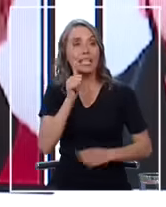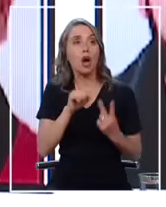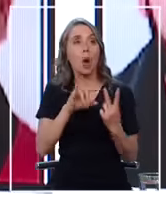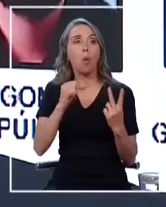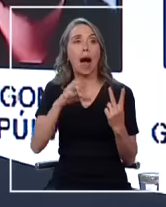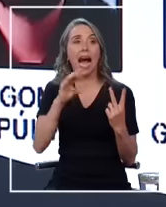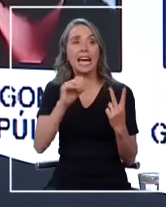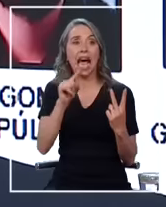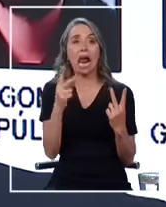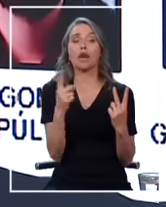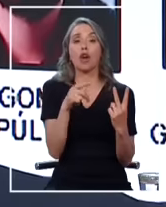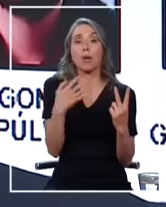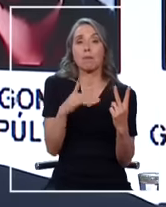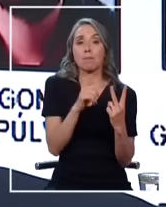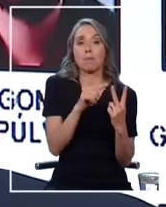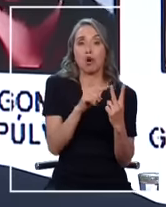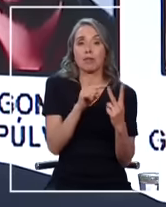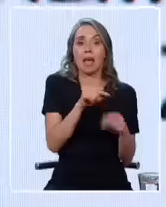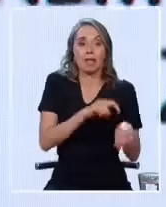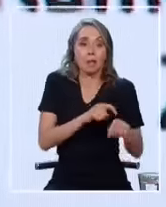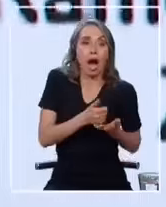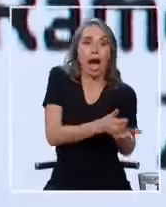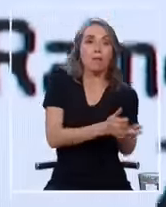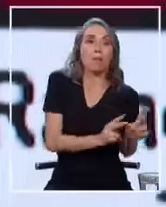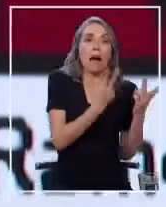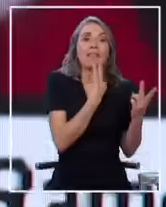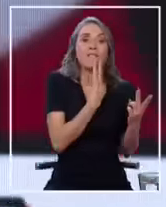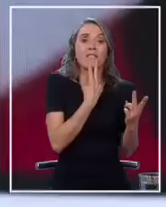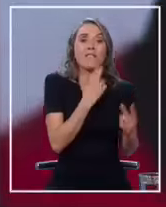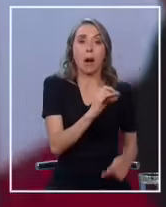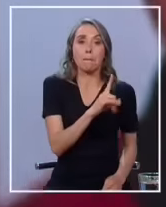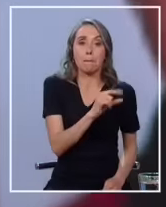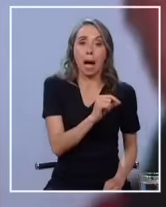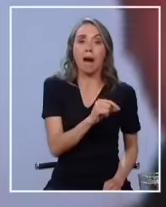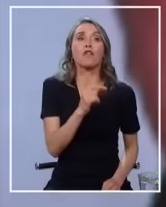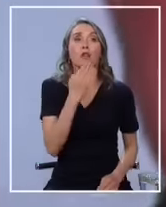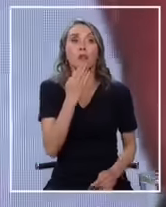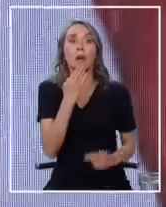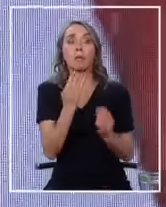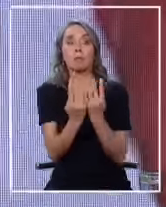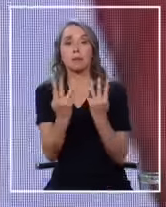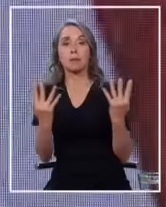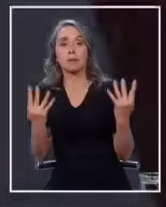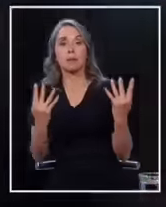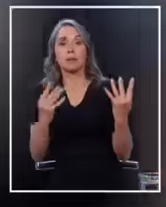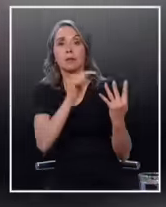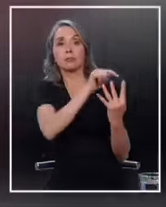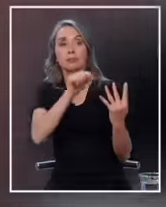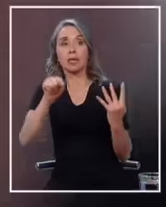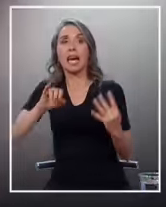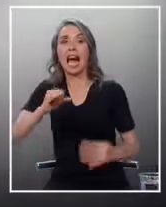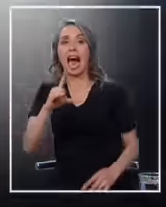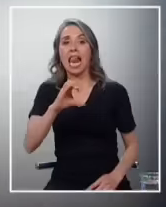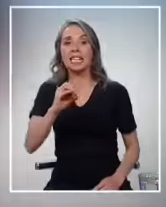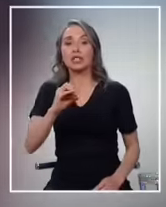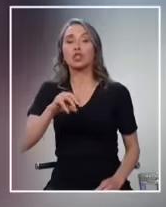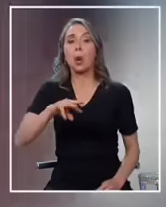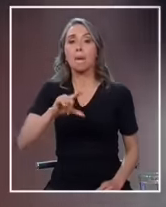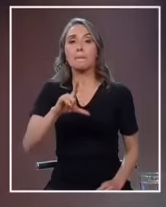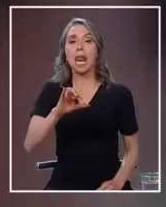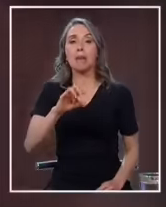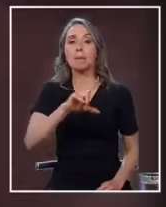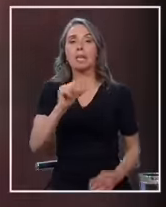Vidal, hombre clave no solo en ese momento en la vida de Pablo, sino también a lo largo del accionar delictual de Jalisco Melipilla